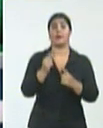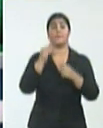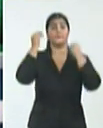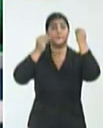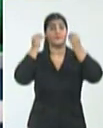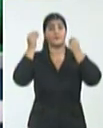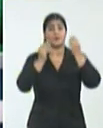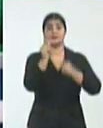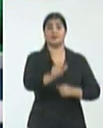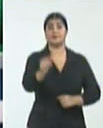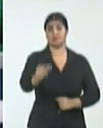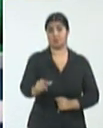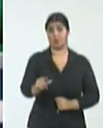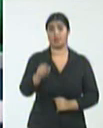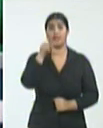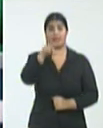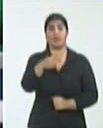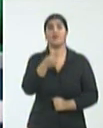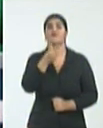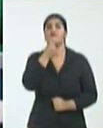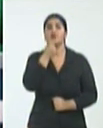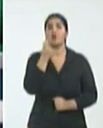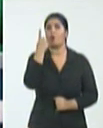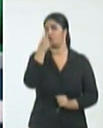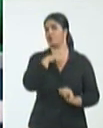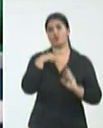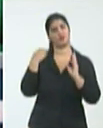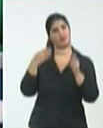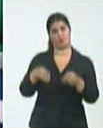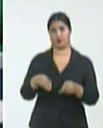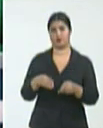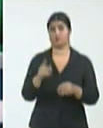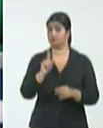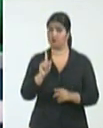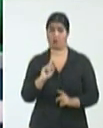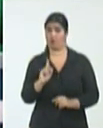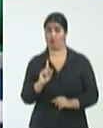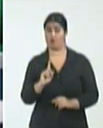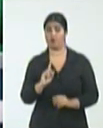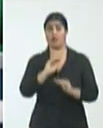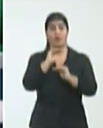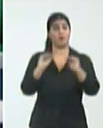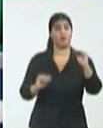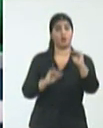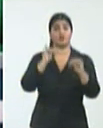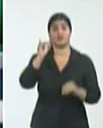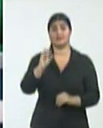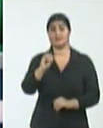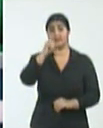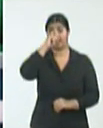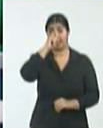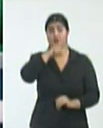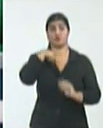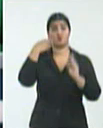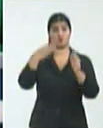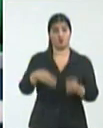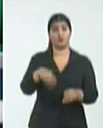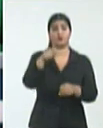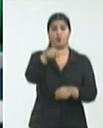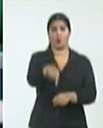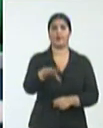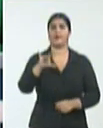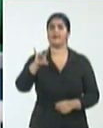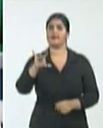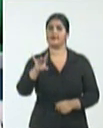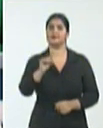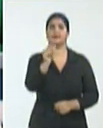de 60 años fallecen en nuestro país 15 personas, que es el 18,7% de todos los